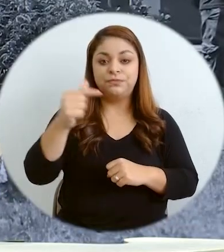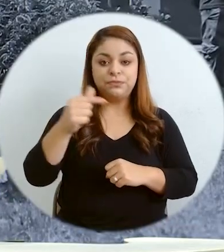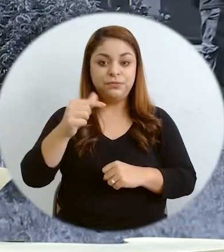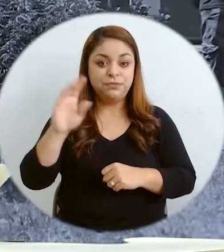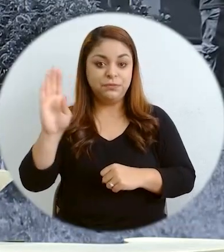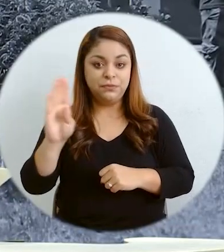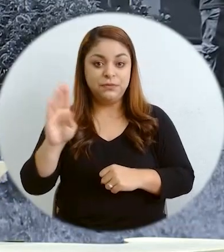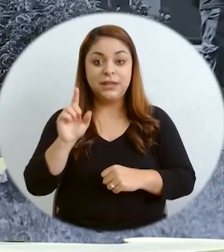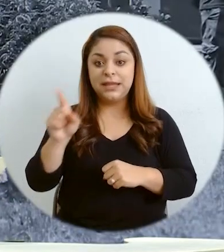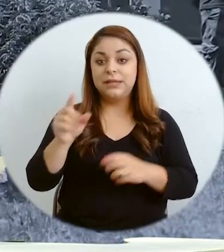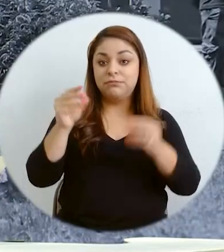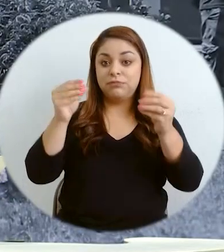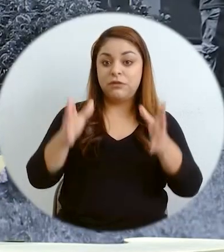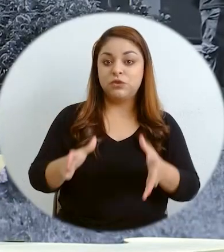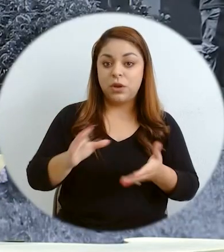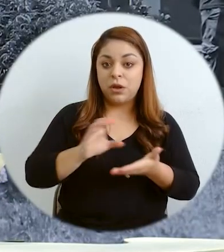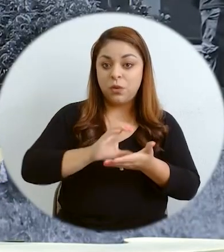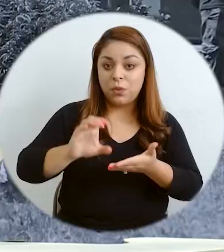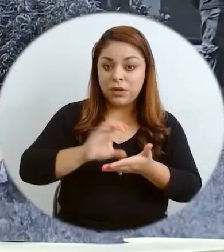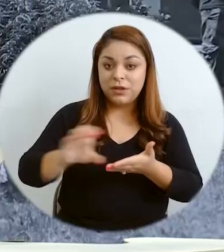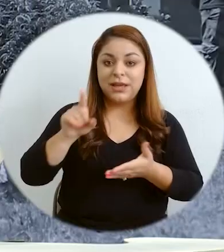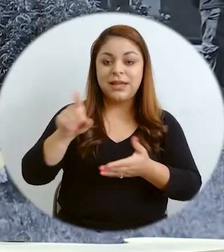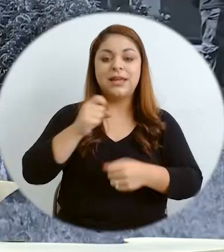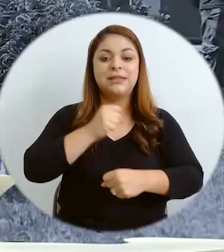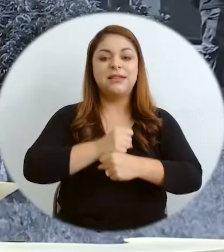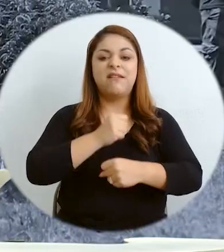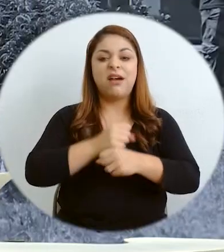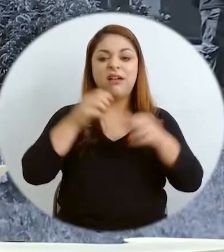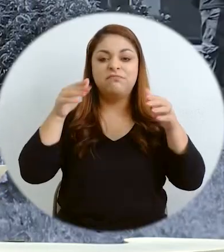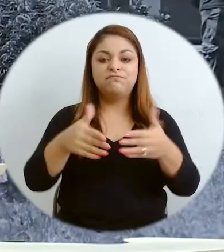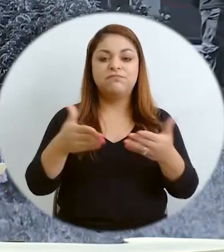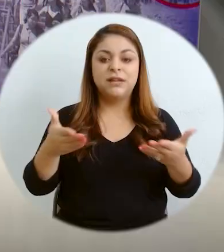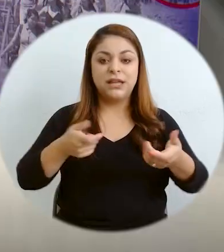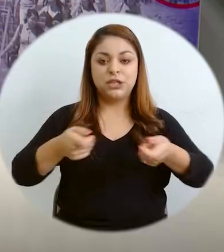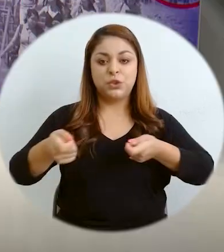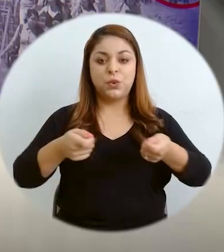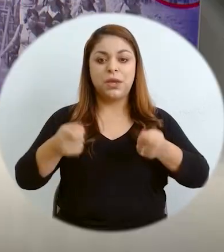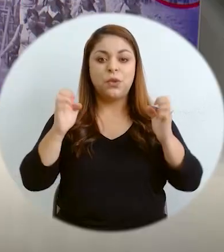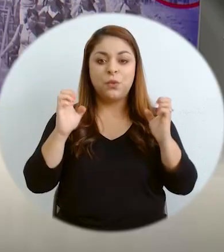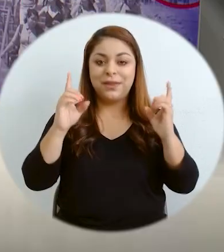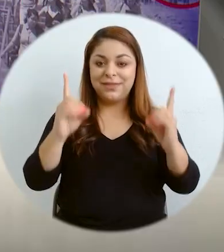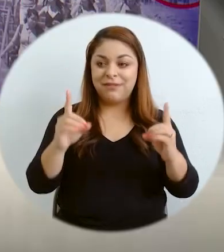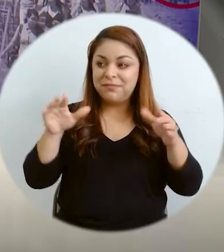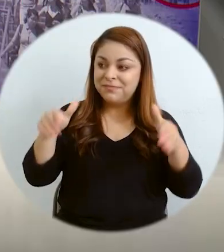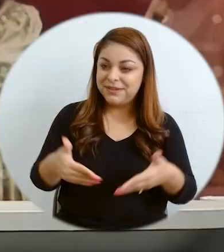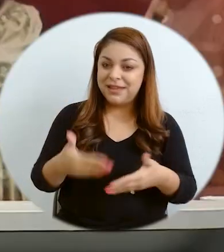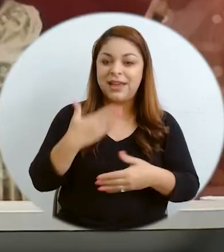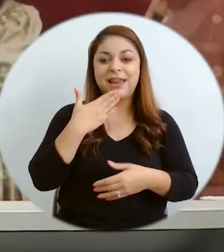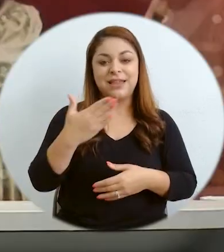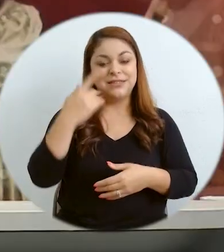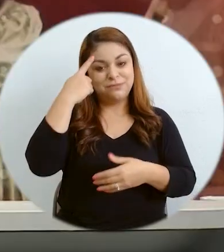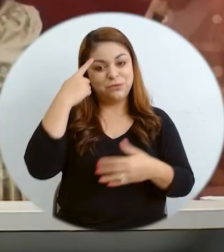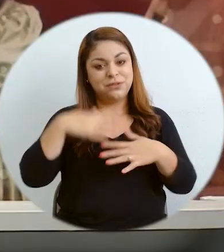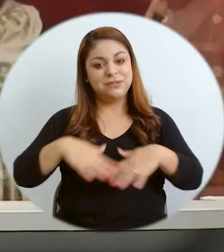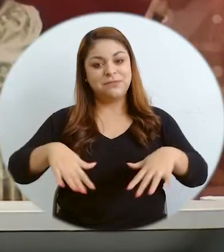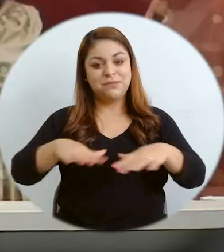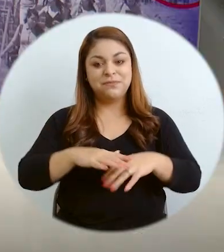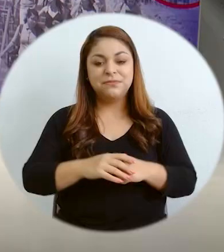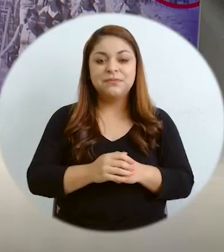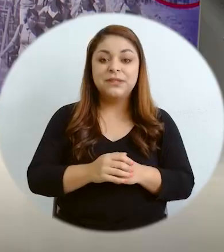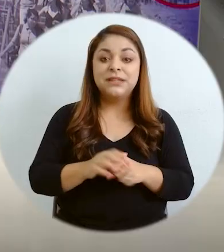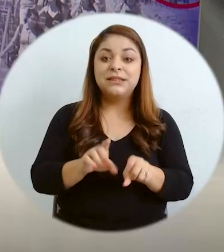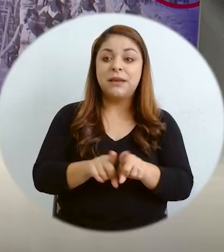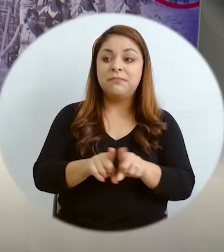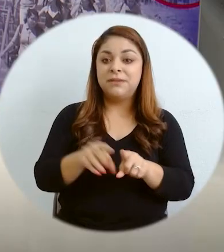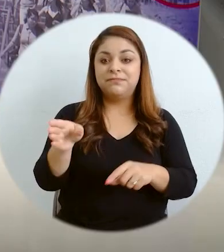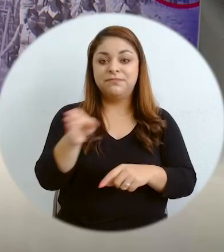Guerrero Barahona, quien es docente de secundaria y trabaja en gestión educativa. Bienvenida. Muchas gracias por el espacio. Y